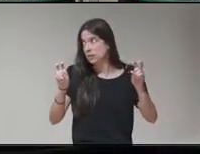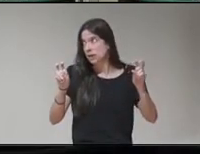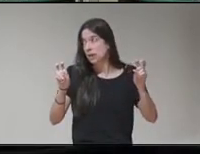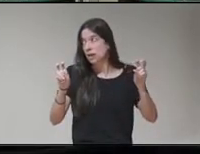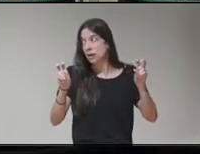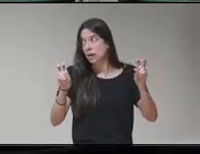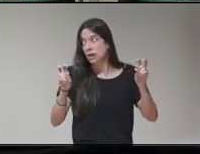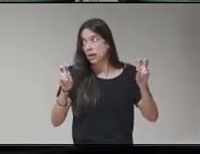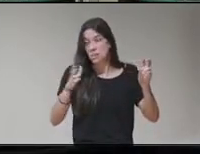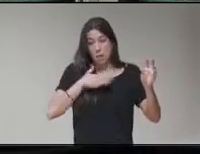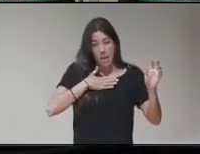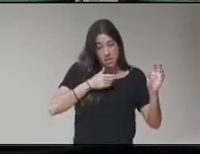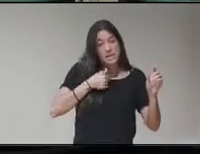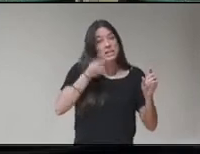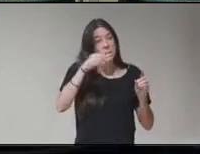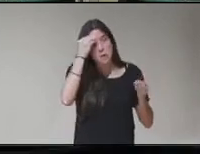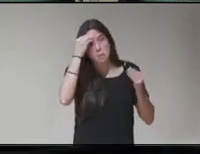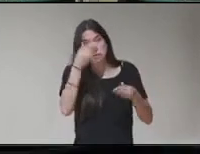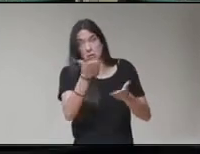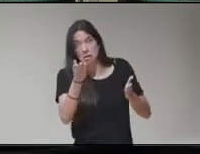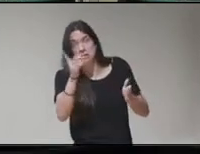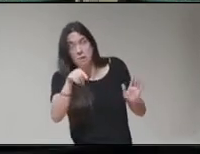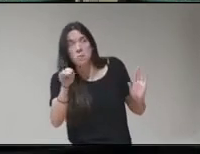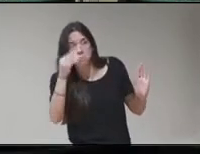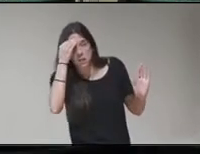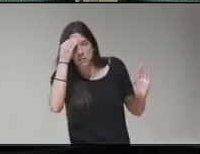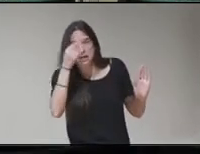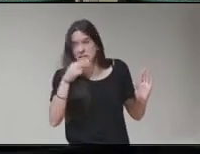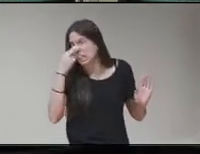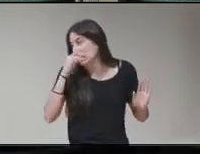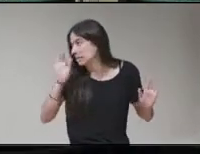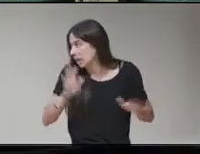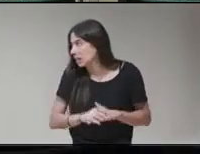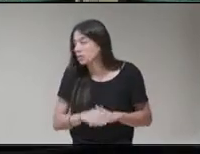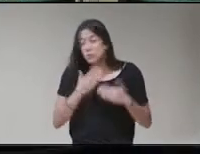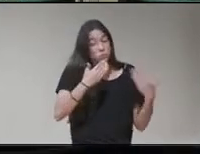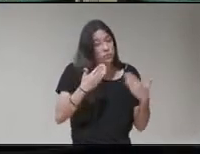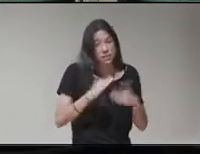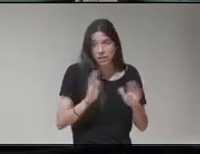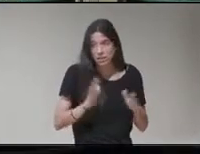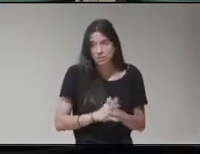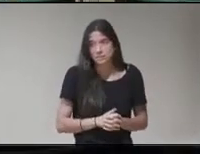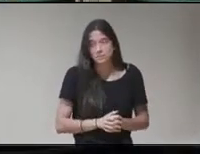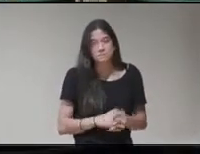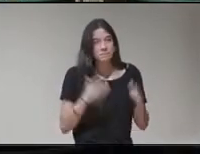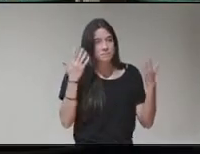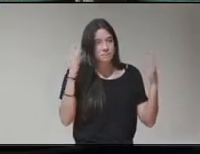parece que no soy la única, nos parecen muy interesantes. Así que muchísimas gracias.